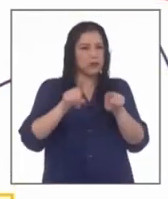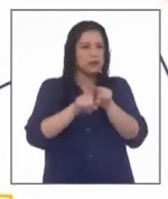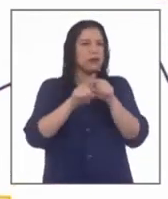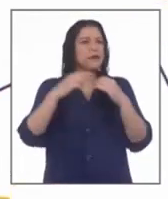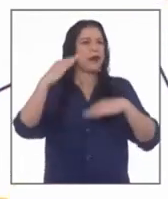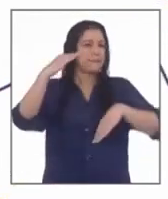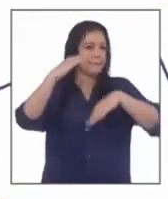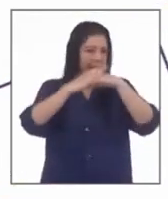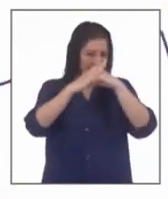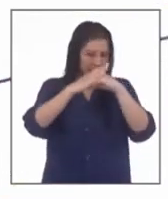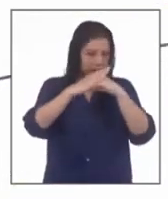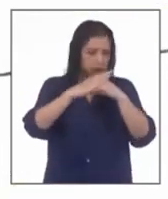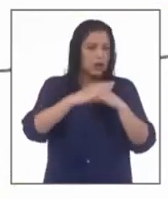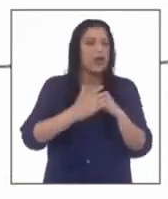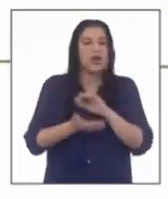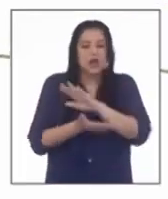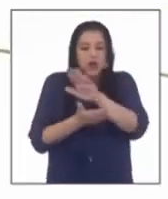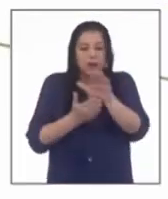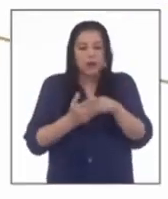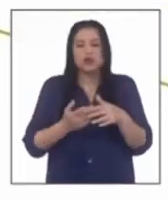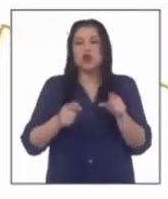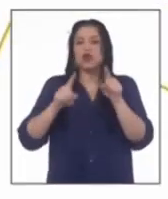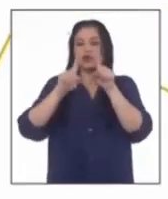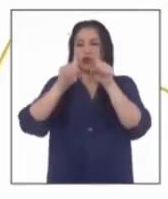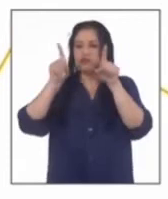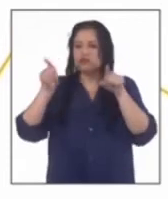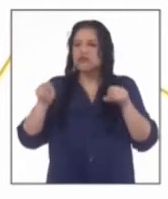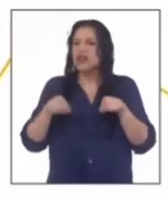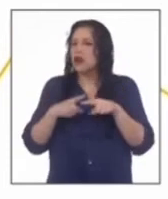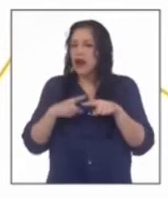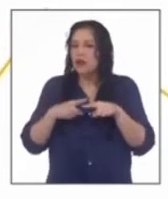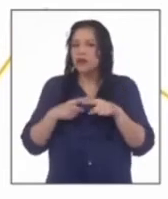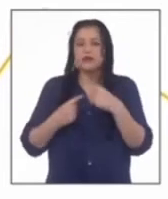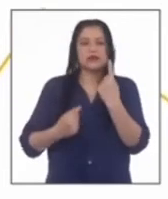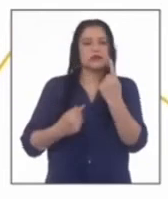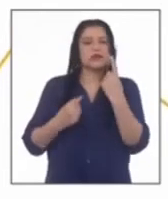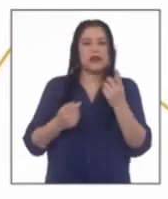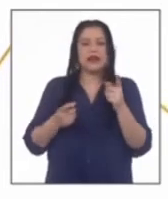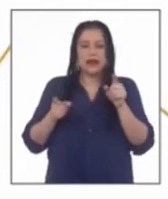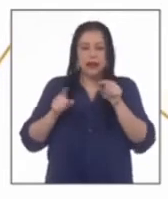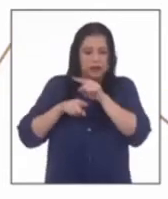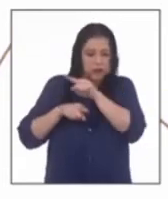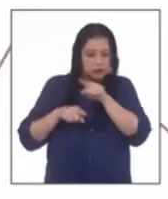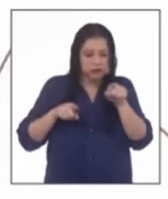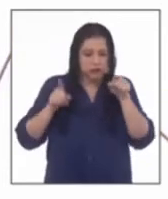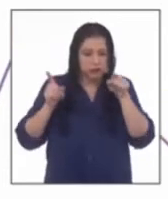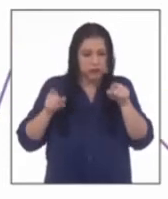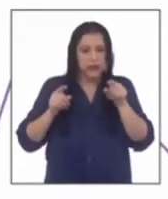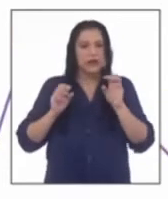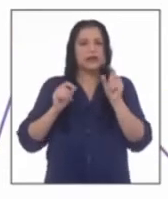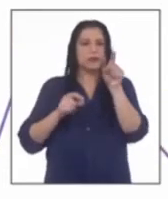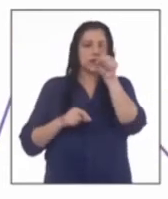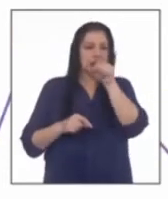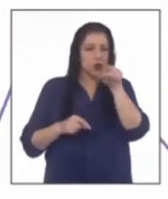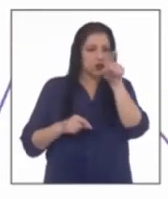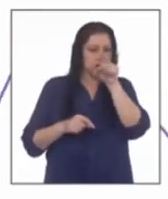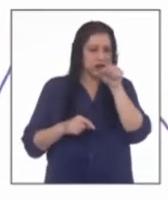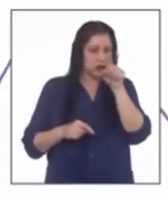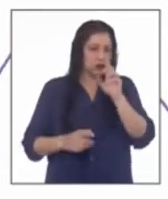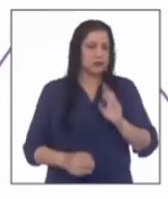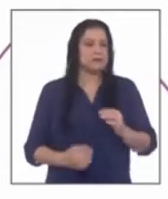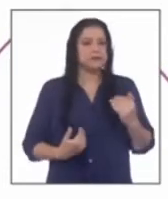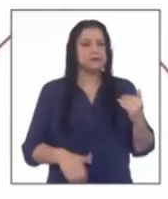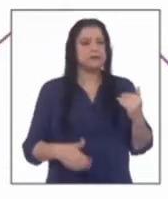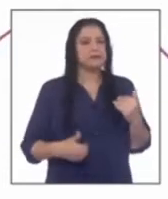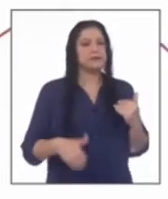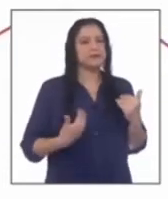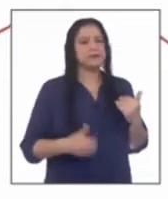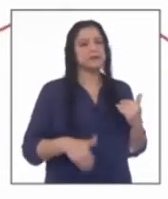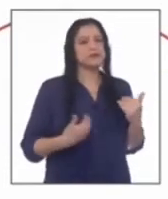máximo. Y como todos son intervalos cerrados, entonces en cada extremo del intervalo será colocado un círculo.